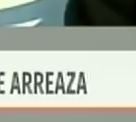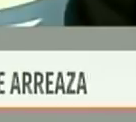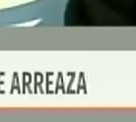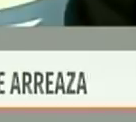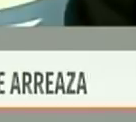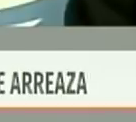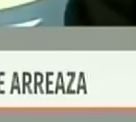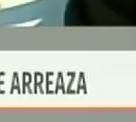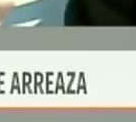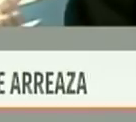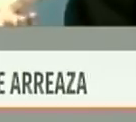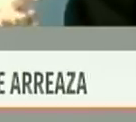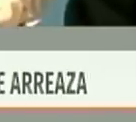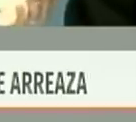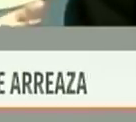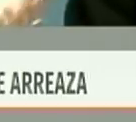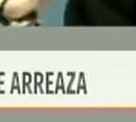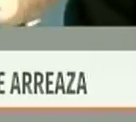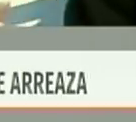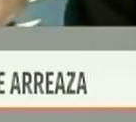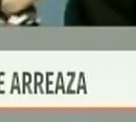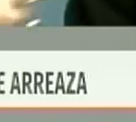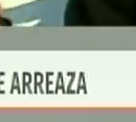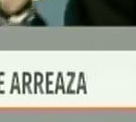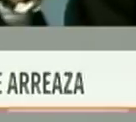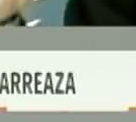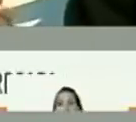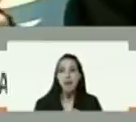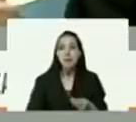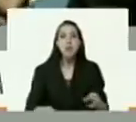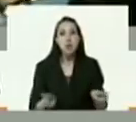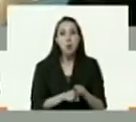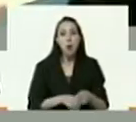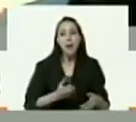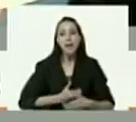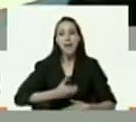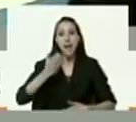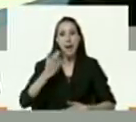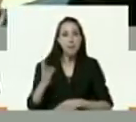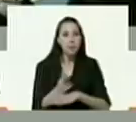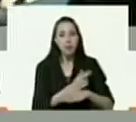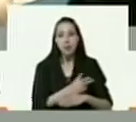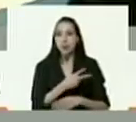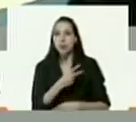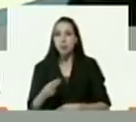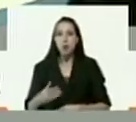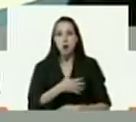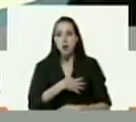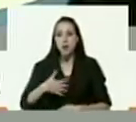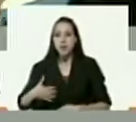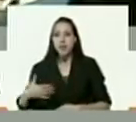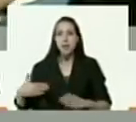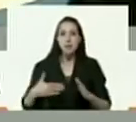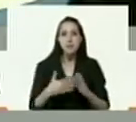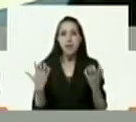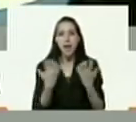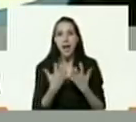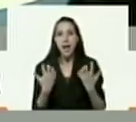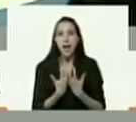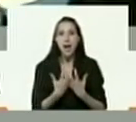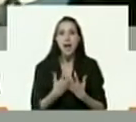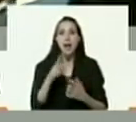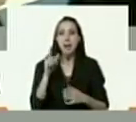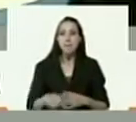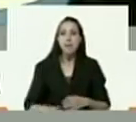12 millones de firmas. Usted tiene aquí 12 millones de almas en Venezuela que no quieren una guerra, que no quieren la intervención, que no quieren